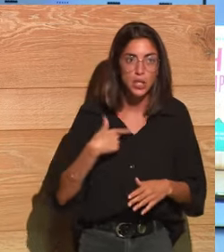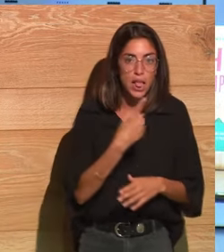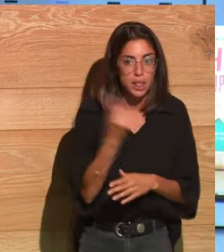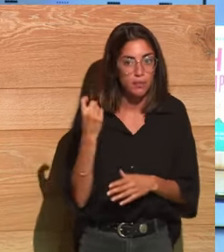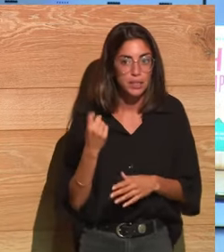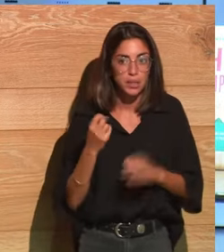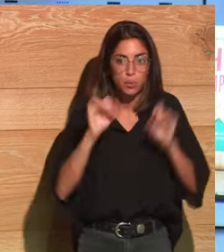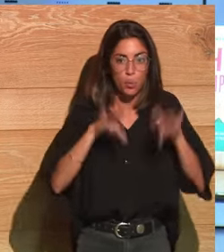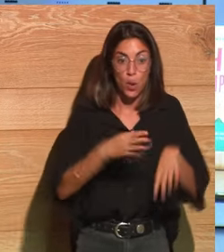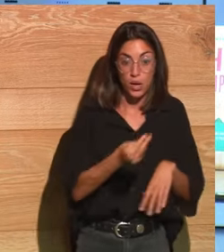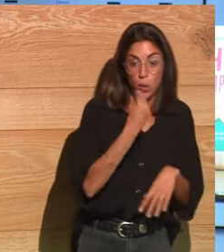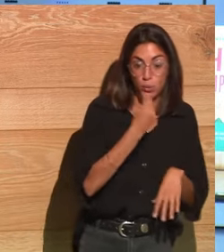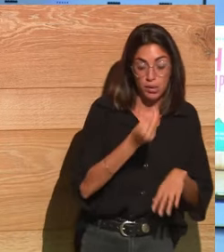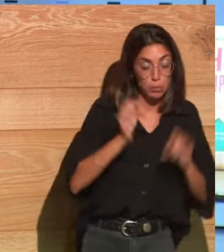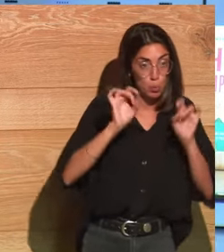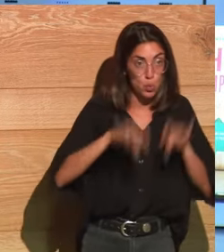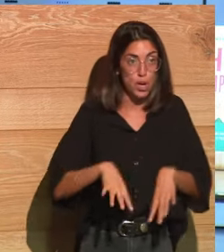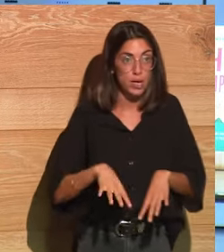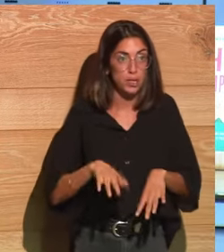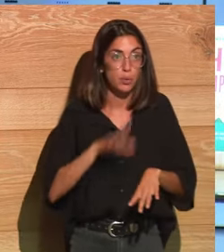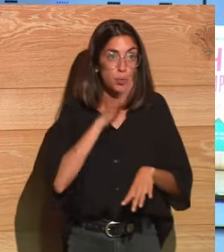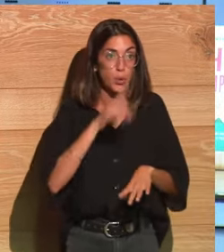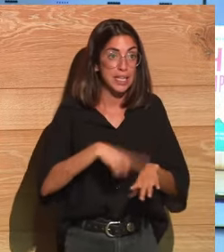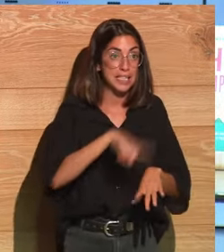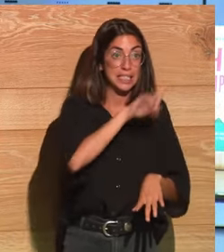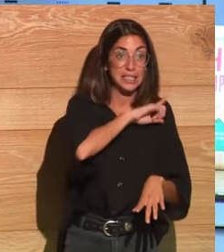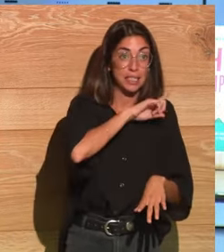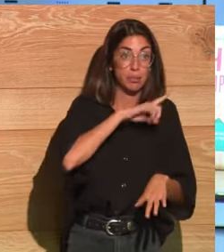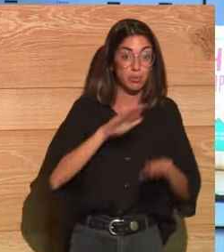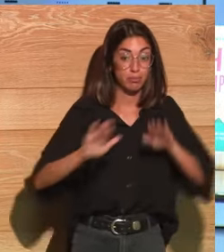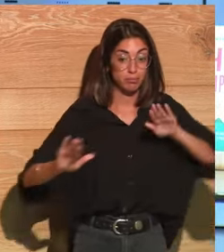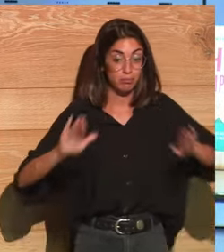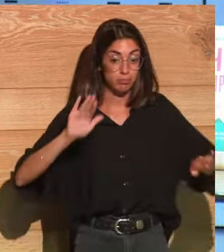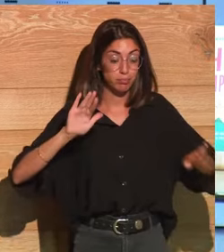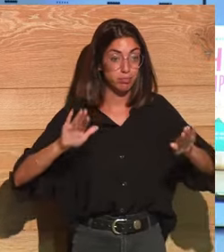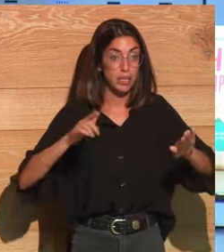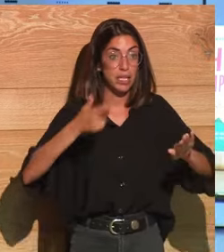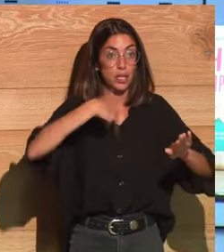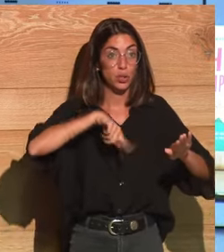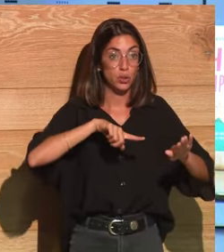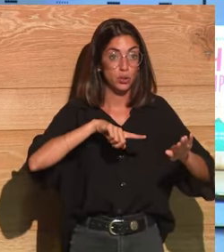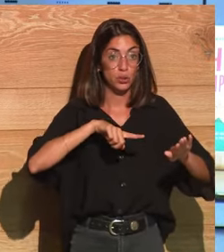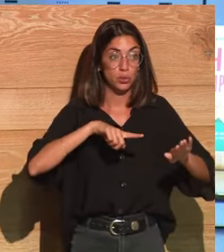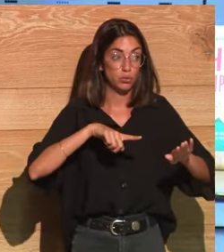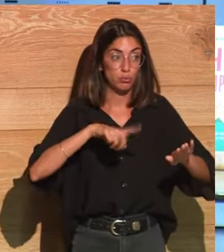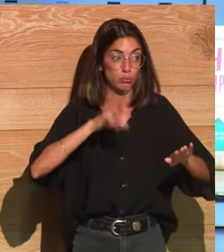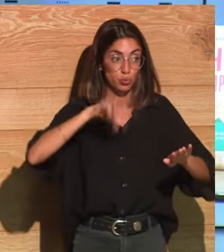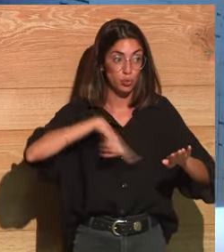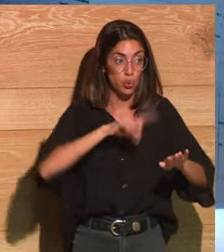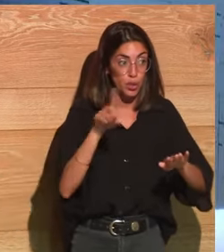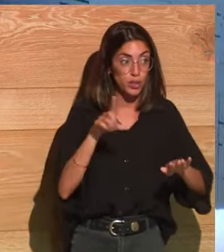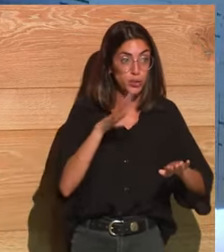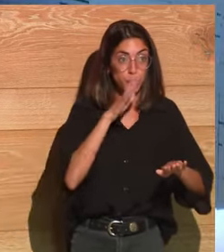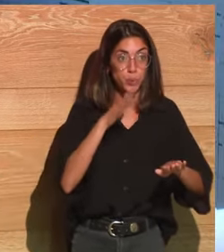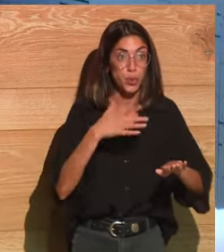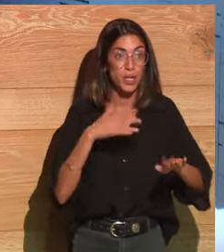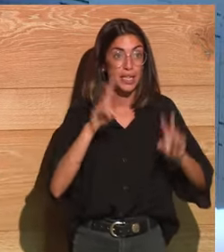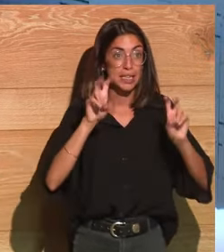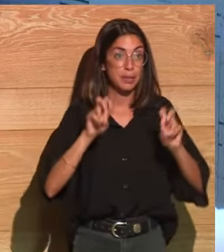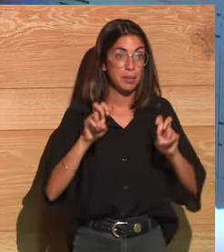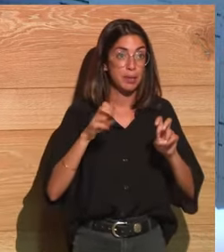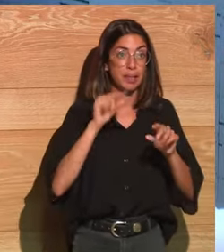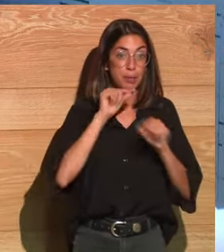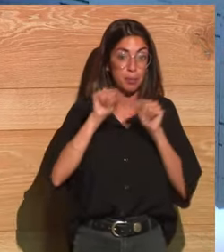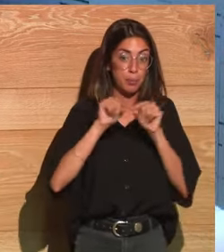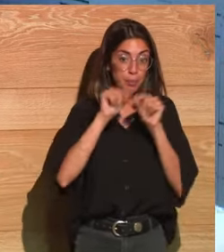necesito comer. O sea, lo hemos llevado a unos extremos que ni nosotros mismos, los que no somos ni fuimos, ni después de ese espejismo de la